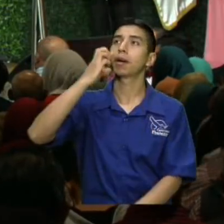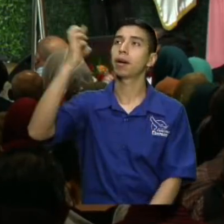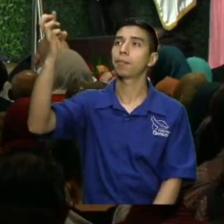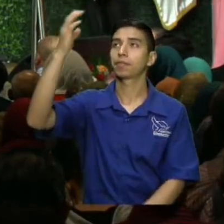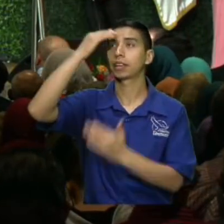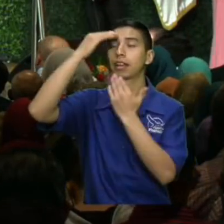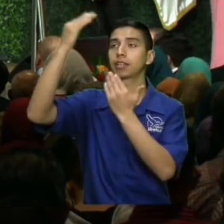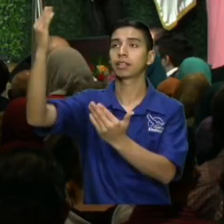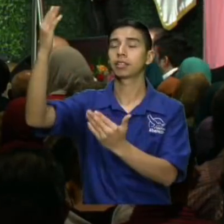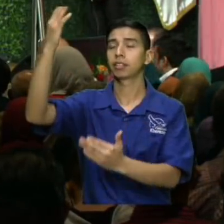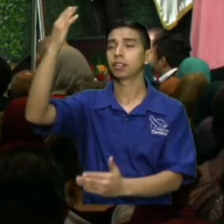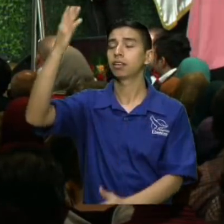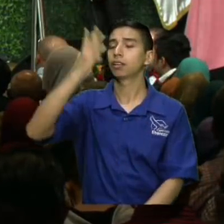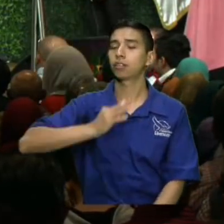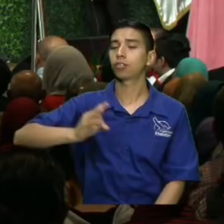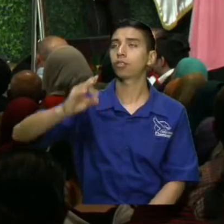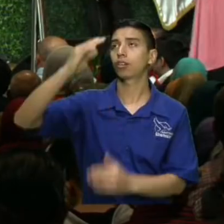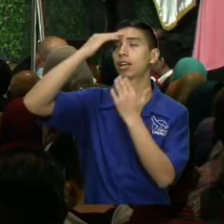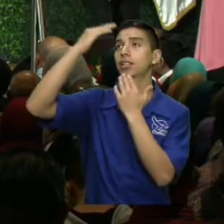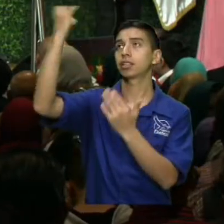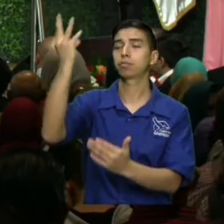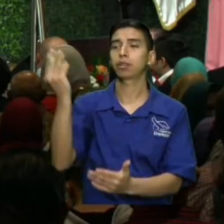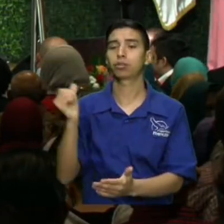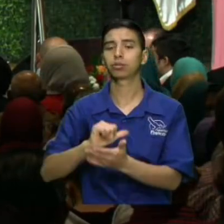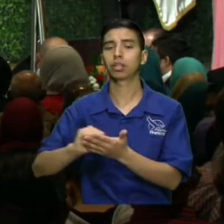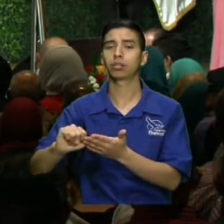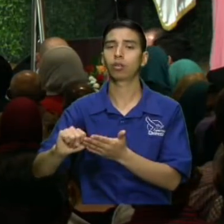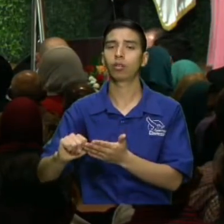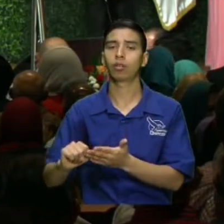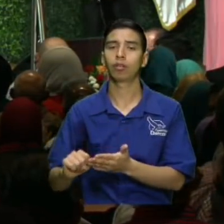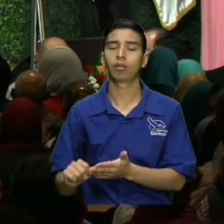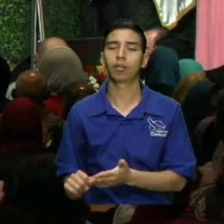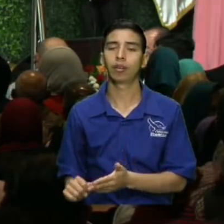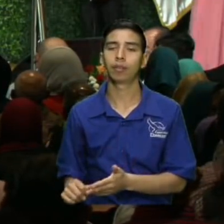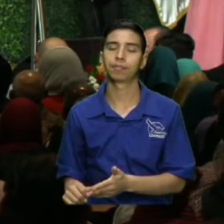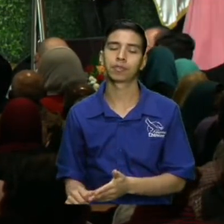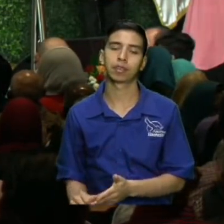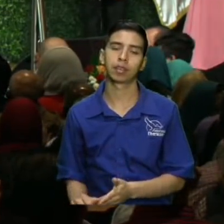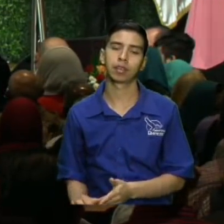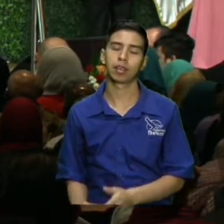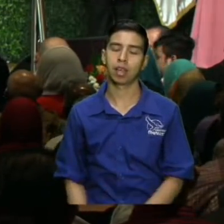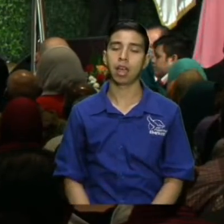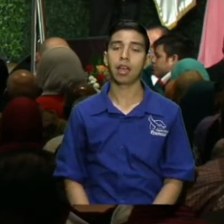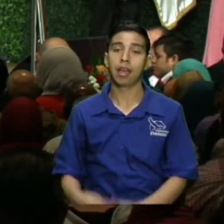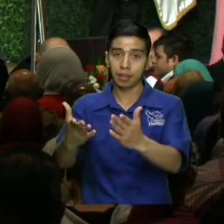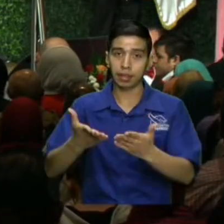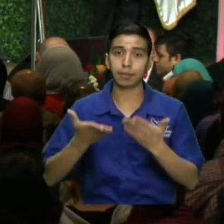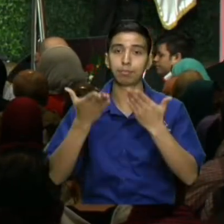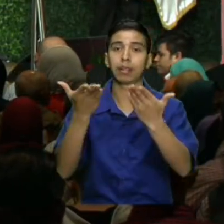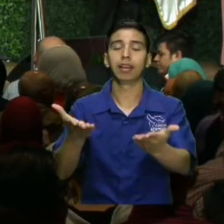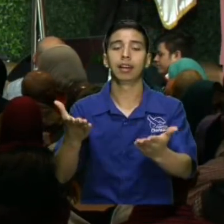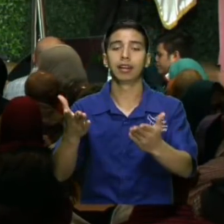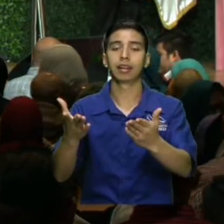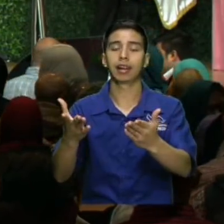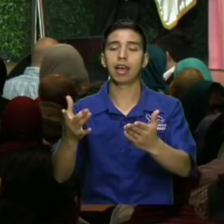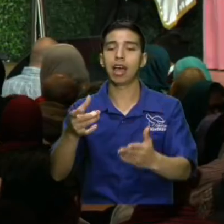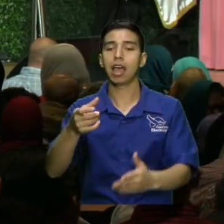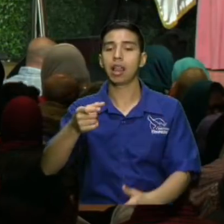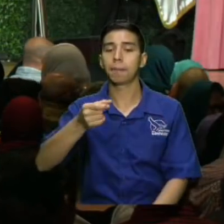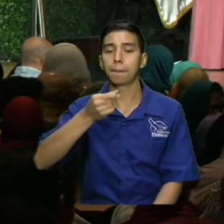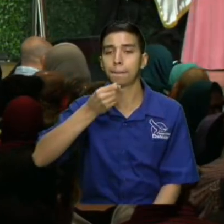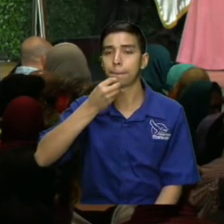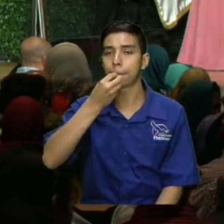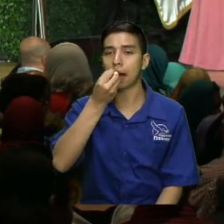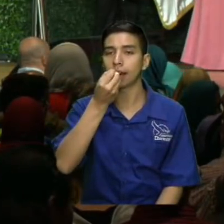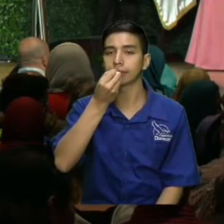Gracias, Espíritu Santo. Mientras los hermanos los siguen atendiendo ahí, pueden llevar del pan y del vino, mis